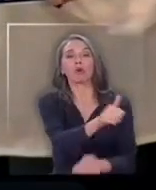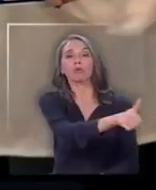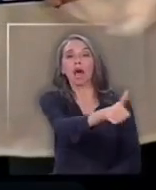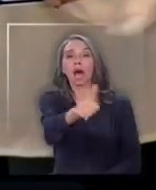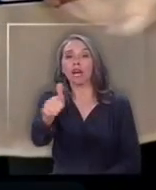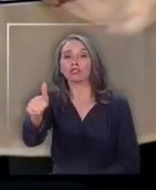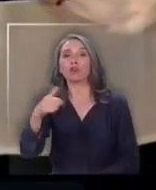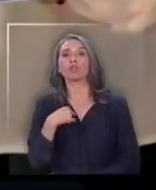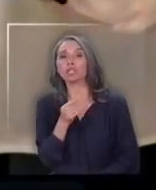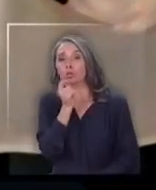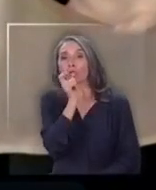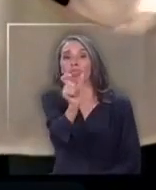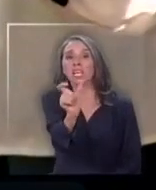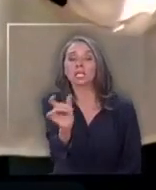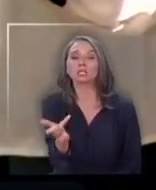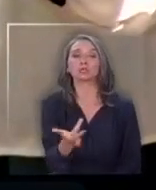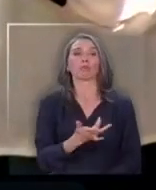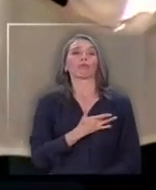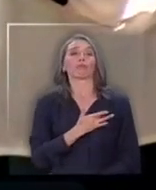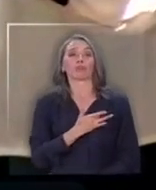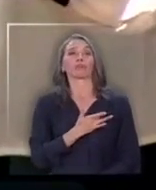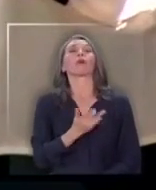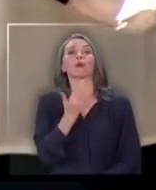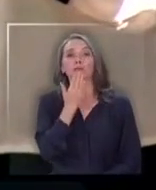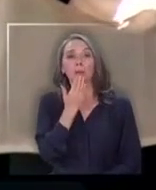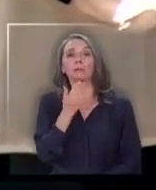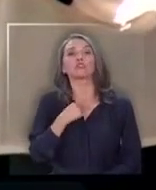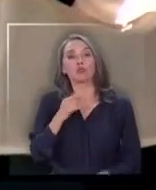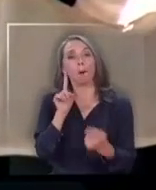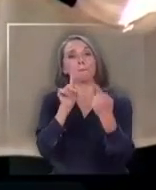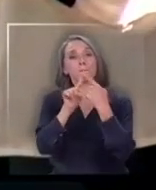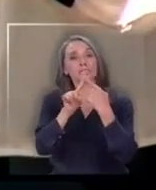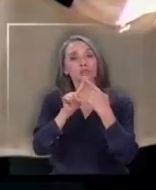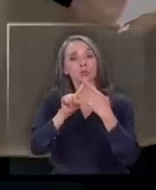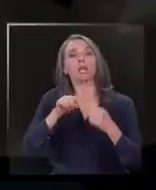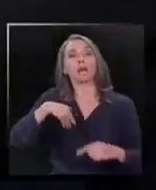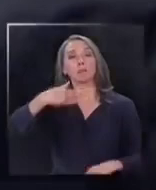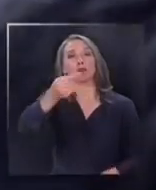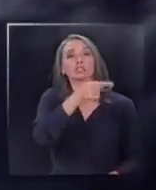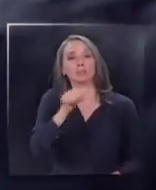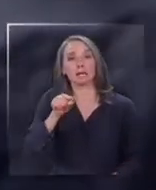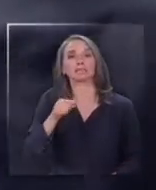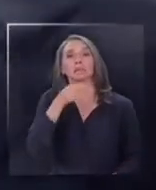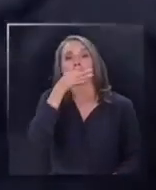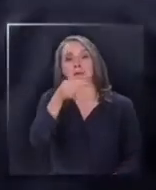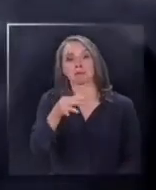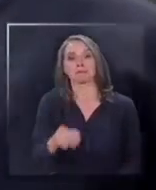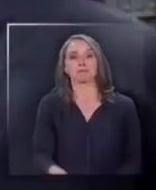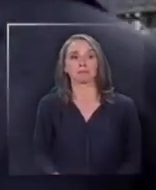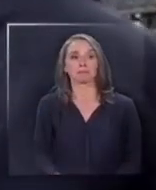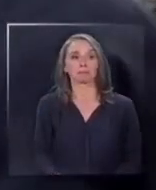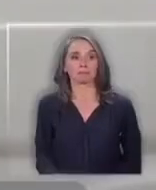aquellos a los que ofendí y espero poder hacerlo también personalmente en las próximas semanas.